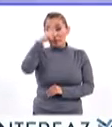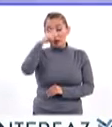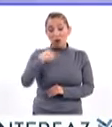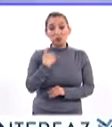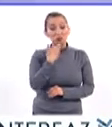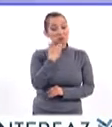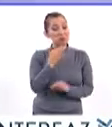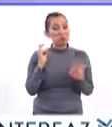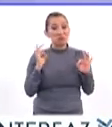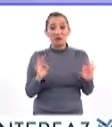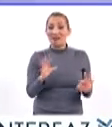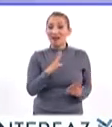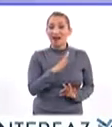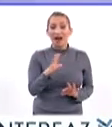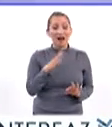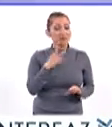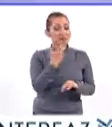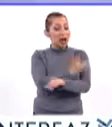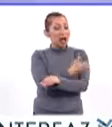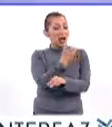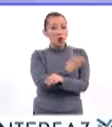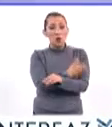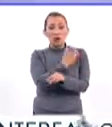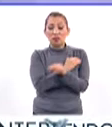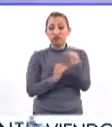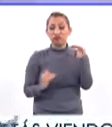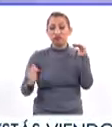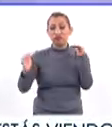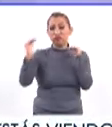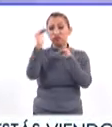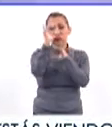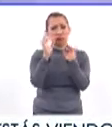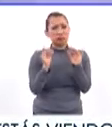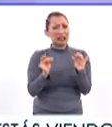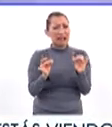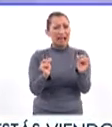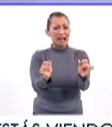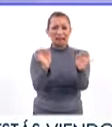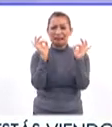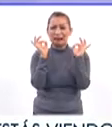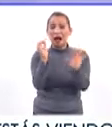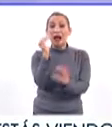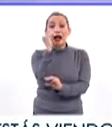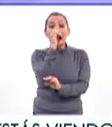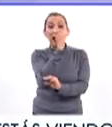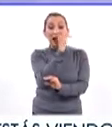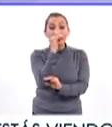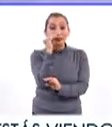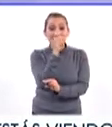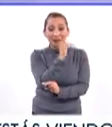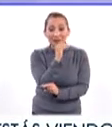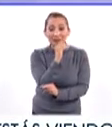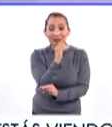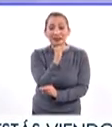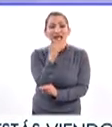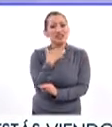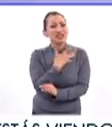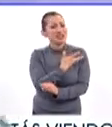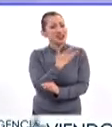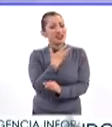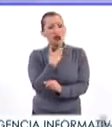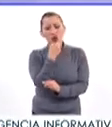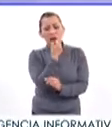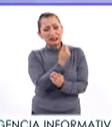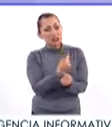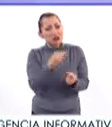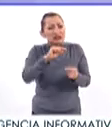el privilegio de tener vacunas de alta calidad, gratuitas, y que abarcan a los